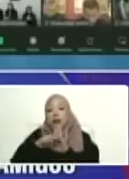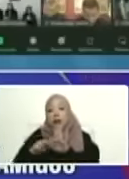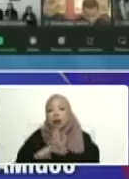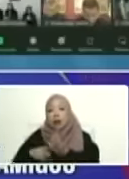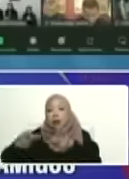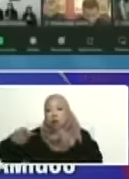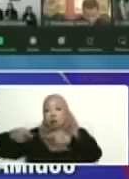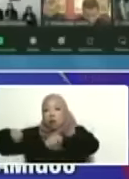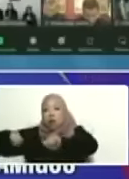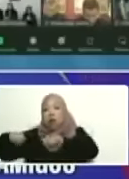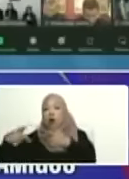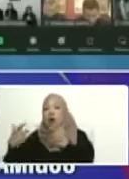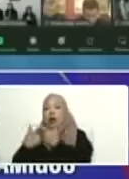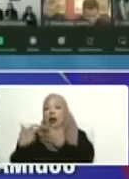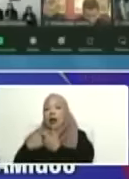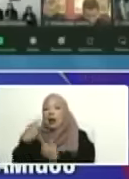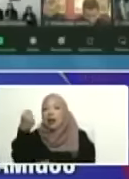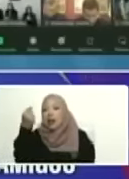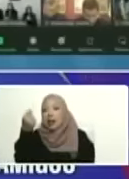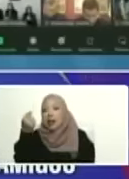económica,